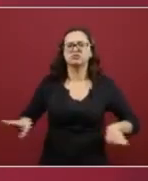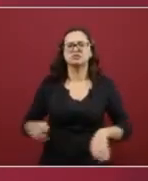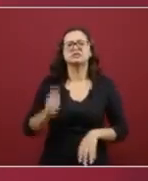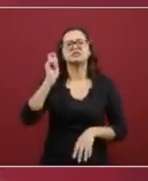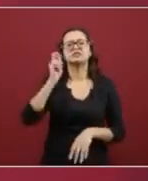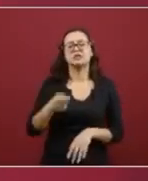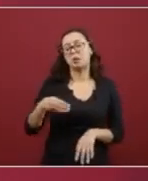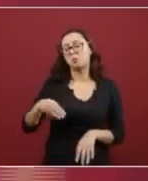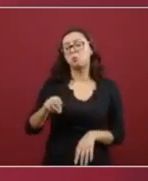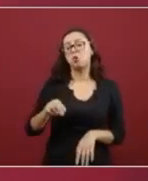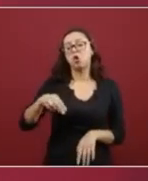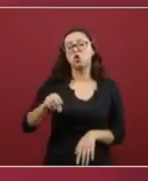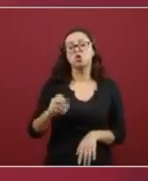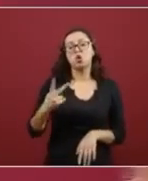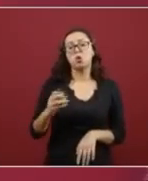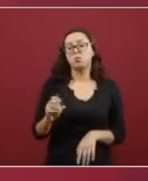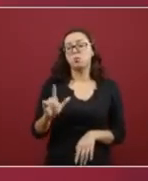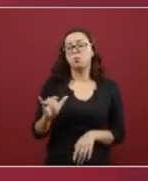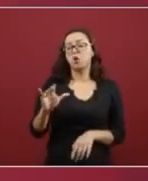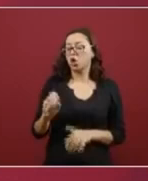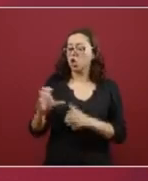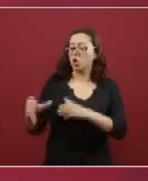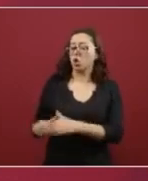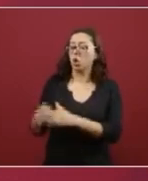que haya